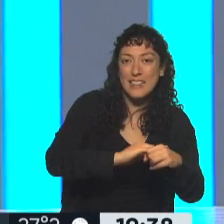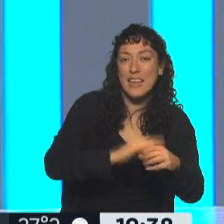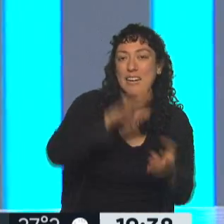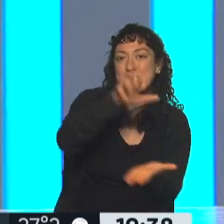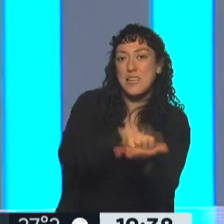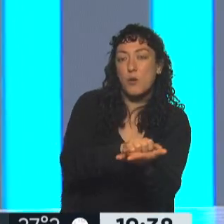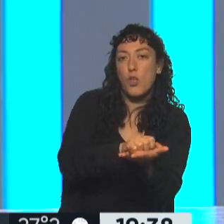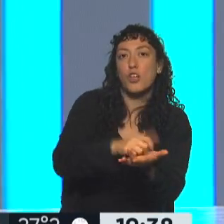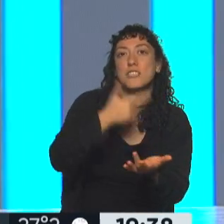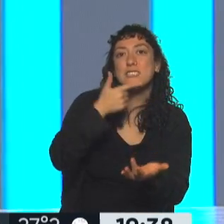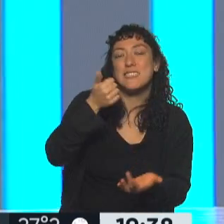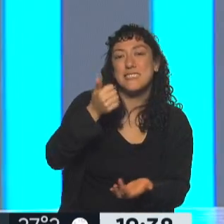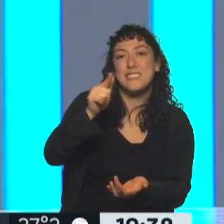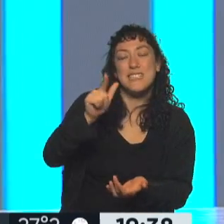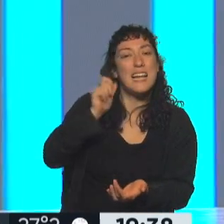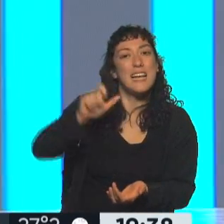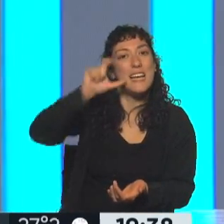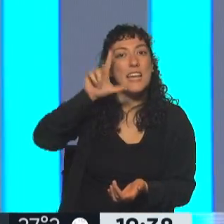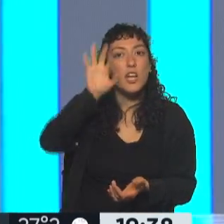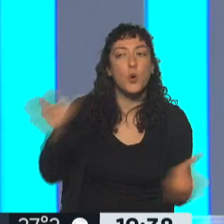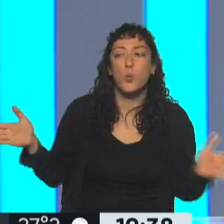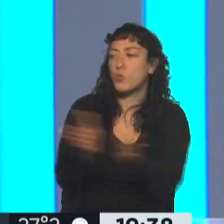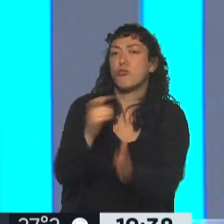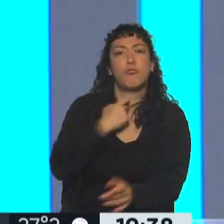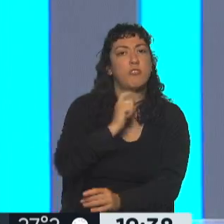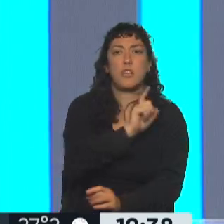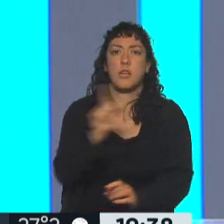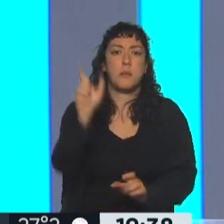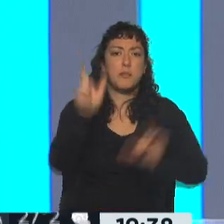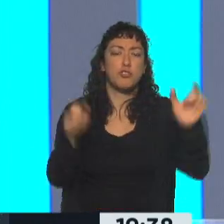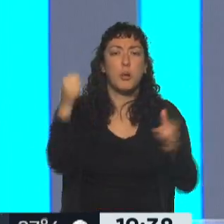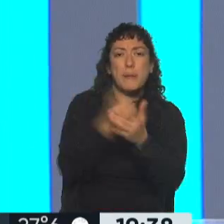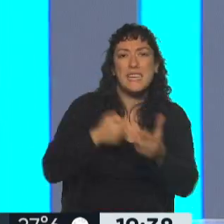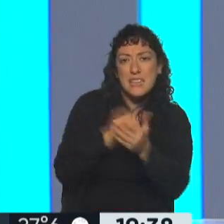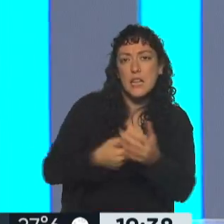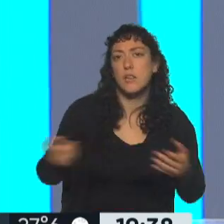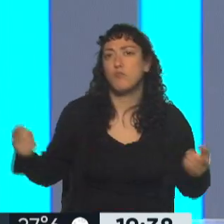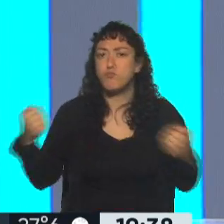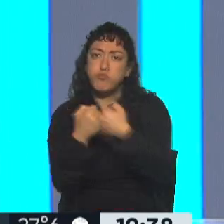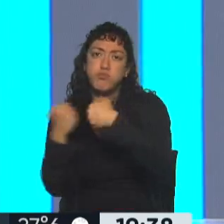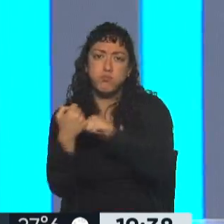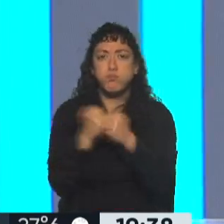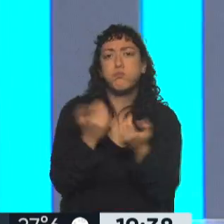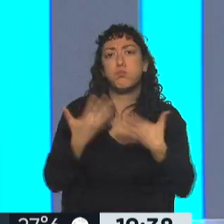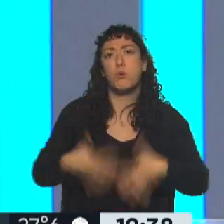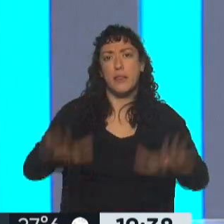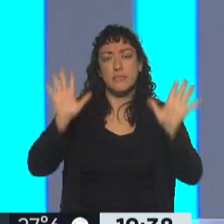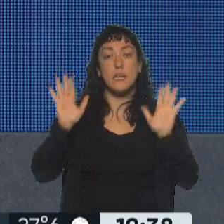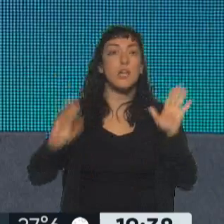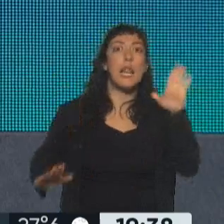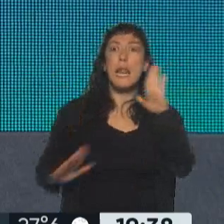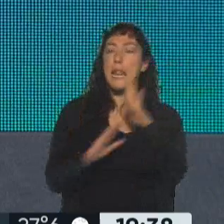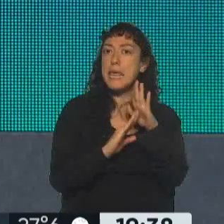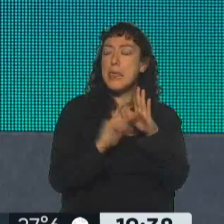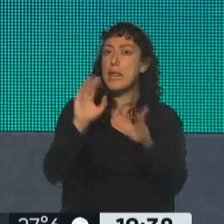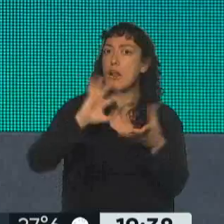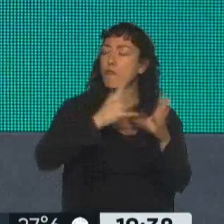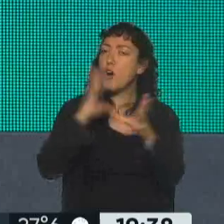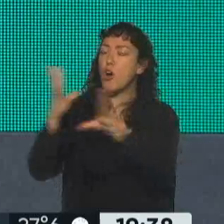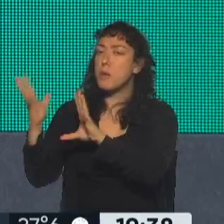le alcanza con todos menos con Macri y cuál es el futuro de Macri dentro de eso. Me decían ayer, dentro de Juntos por el Cambio, que vieron